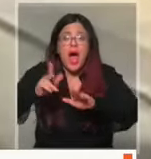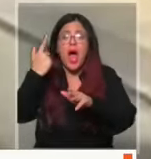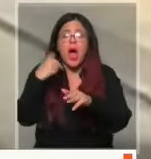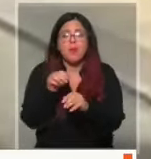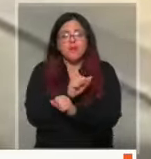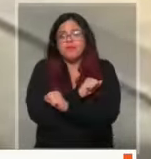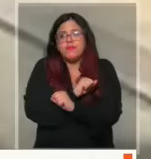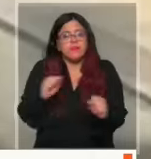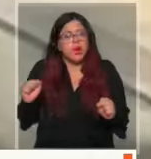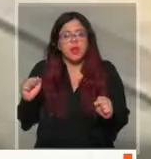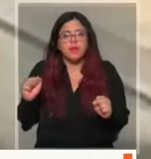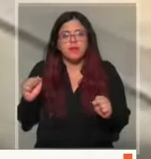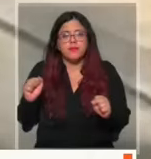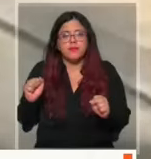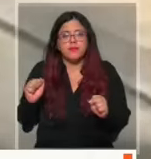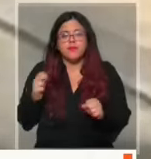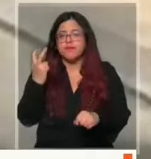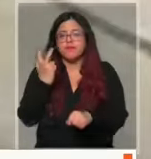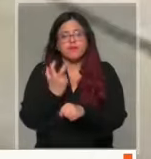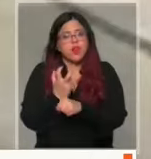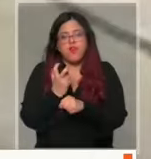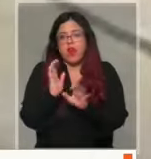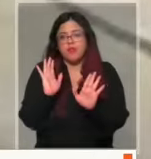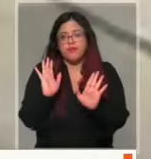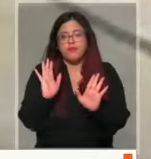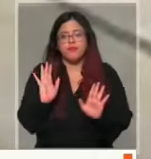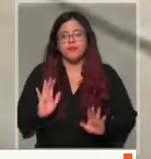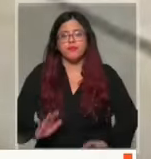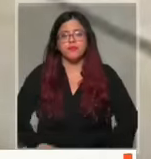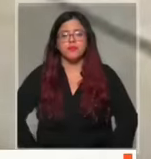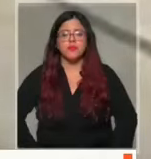de eso fue posible. Se lo robaron igual.